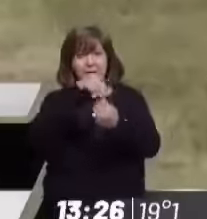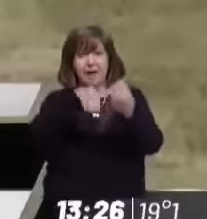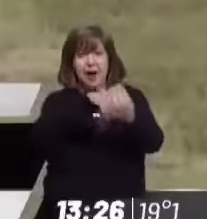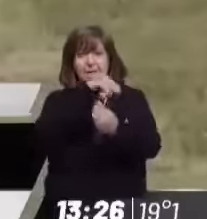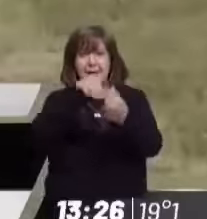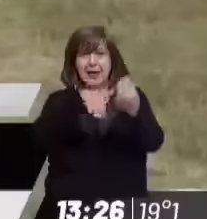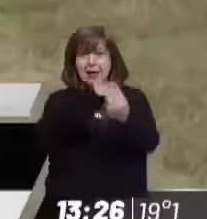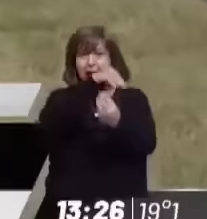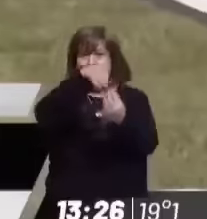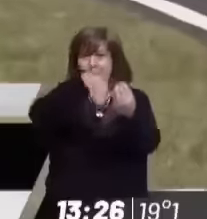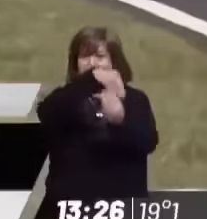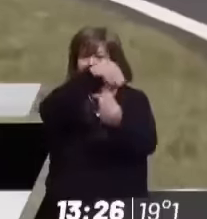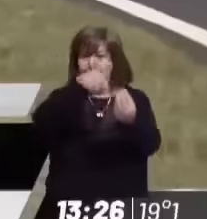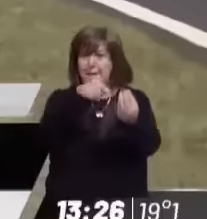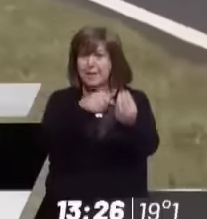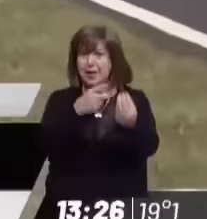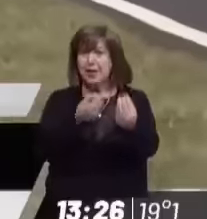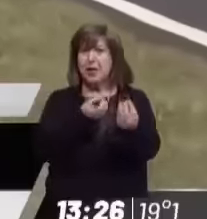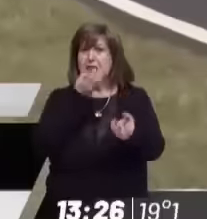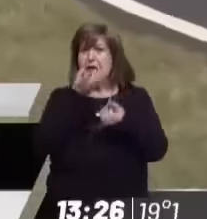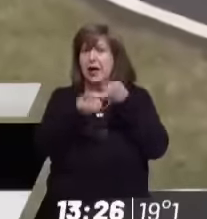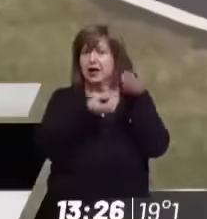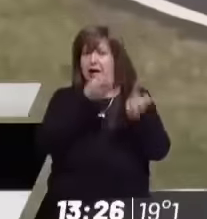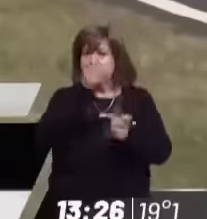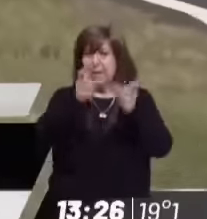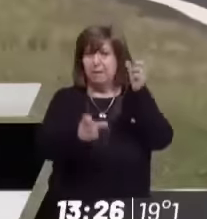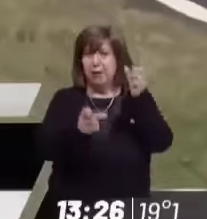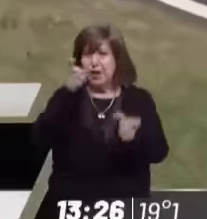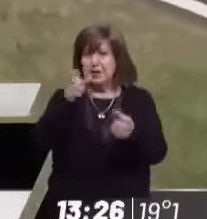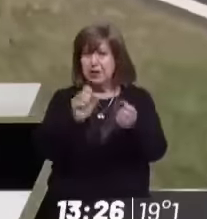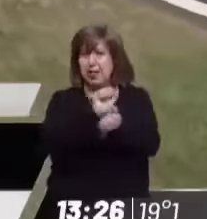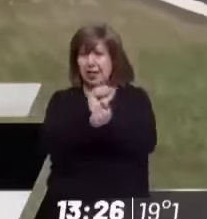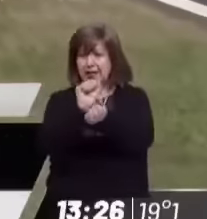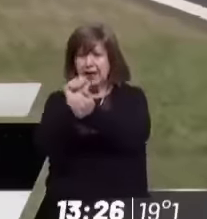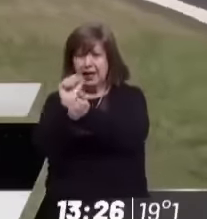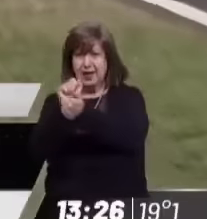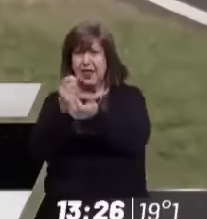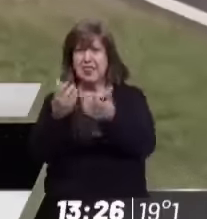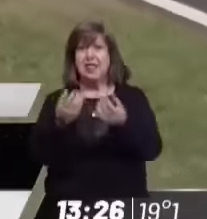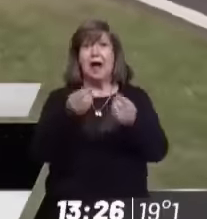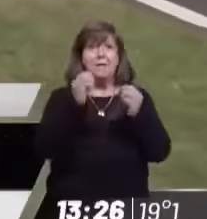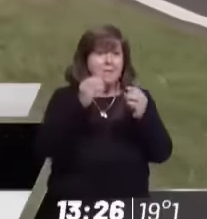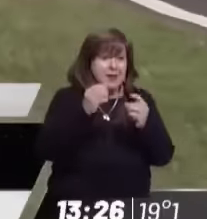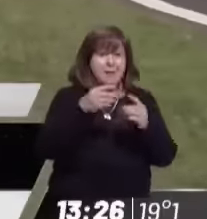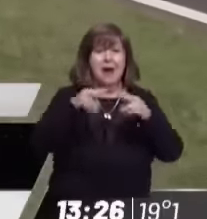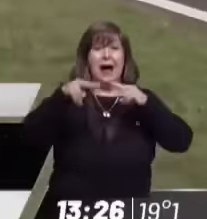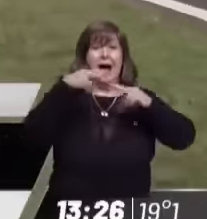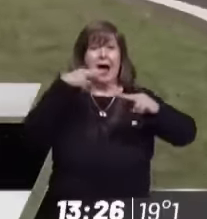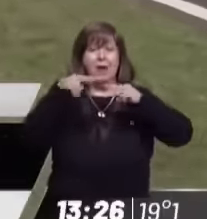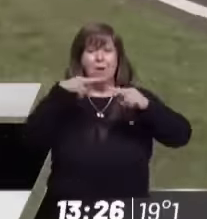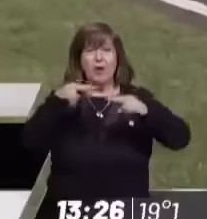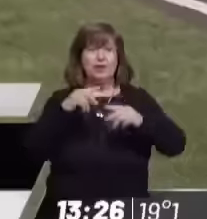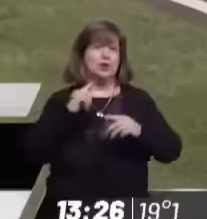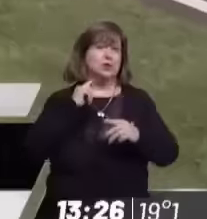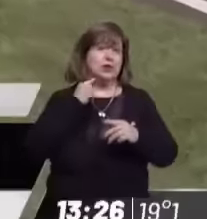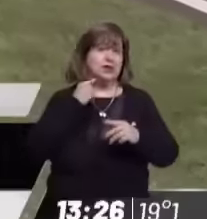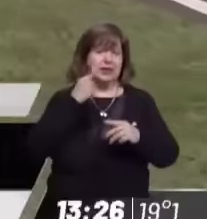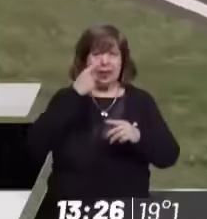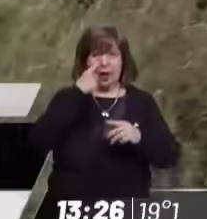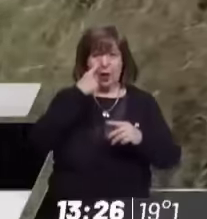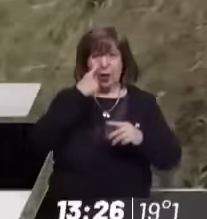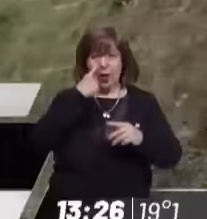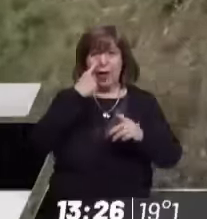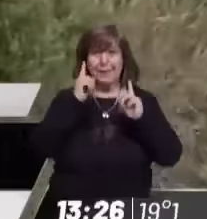siniestra y estas personas siniestras que estuvieron, participaron del almuerzo ese el 13 de junio,